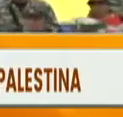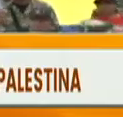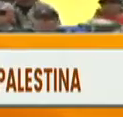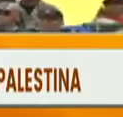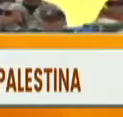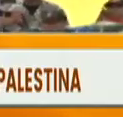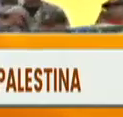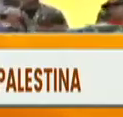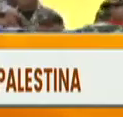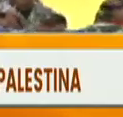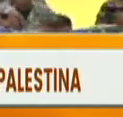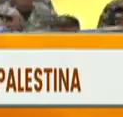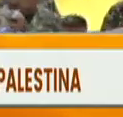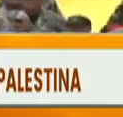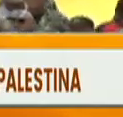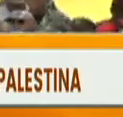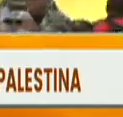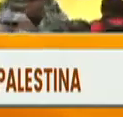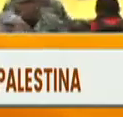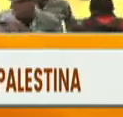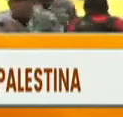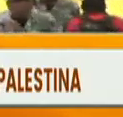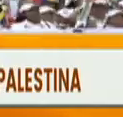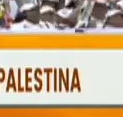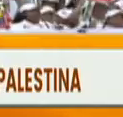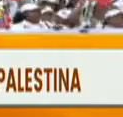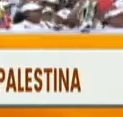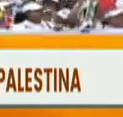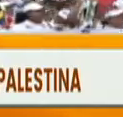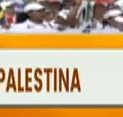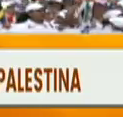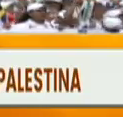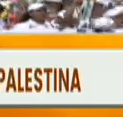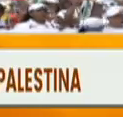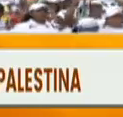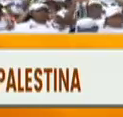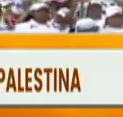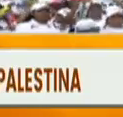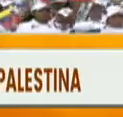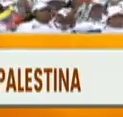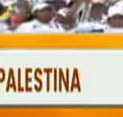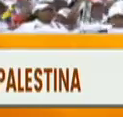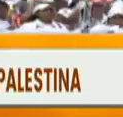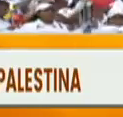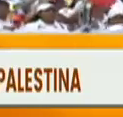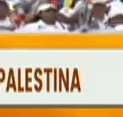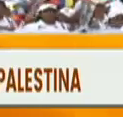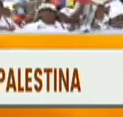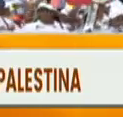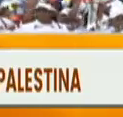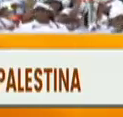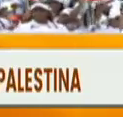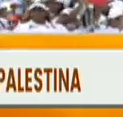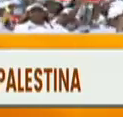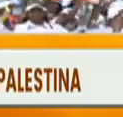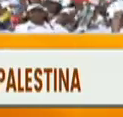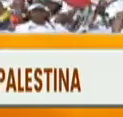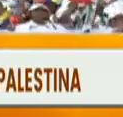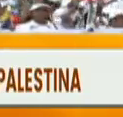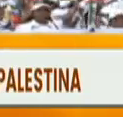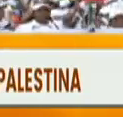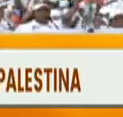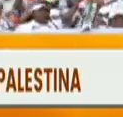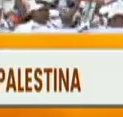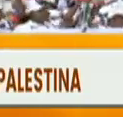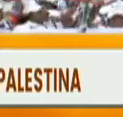ayuda humanitaria. ¿Cómo lo percibe? Bueno, es eso. Quieren reducir a la población. Ellos dicen que es por terrorismo,